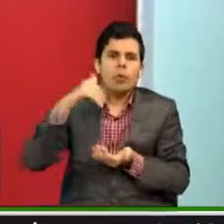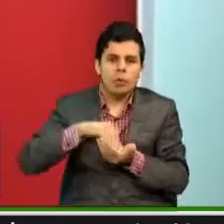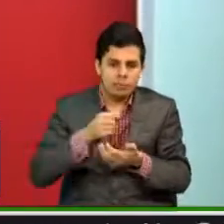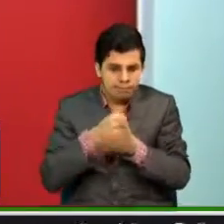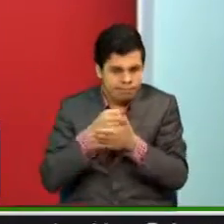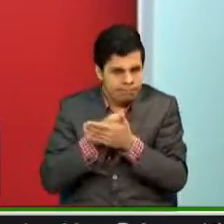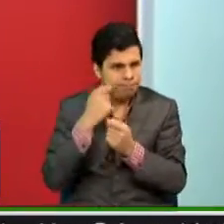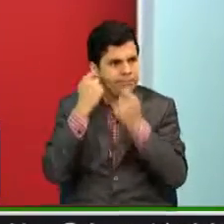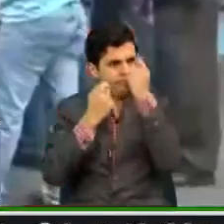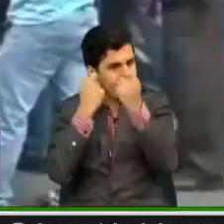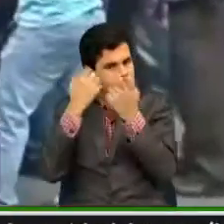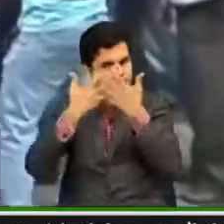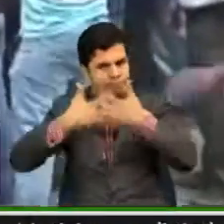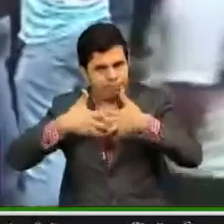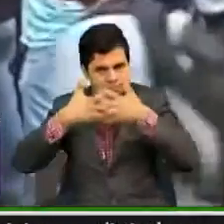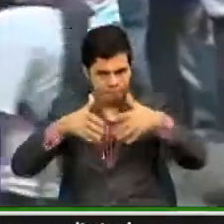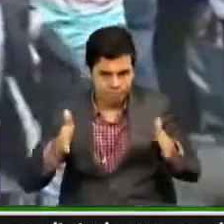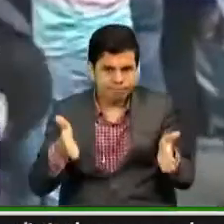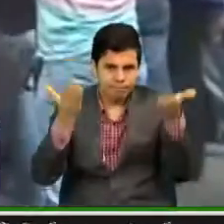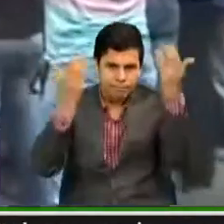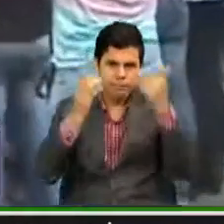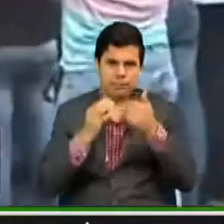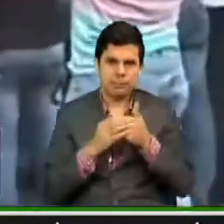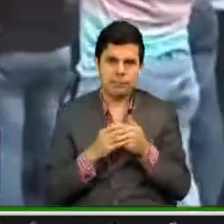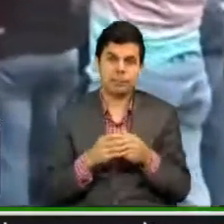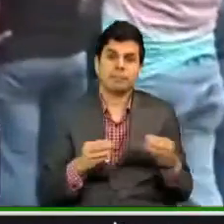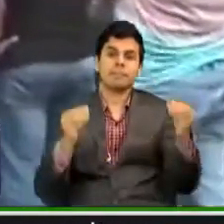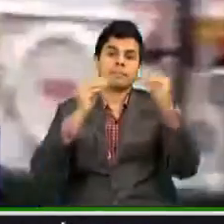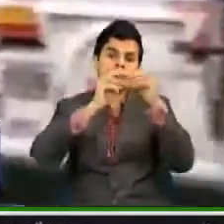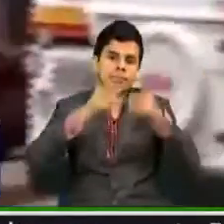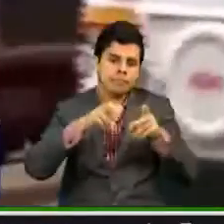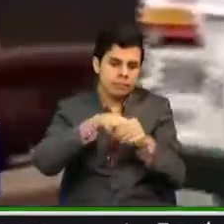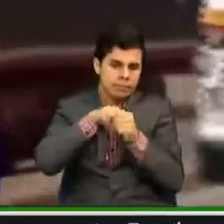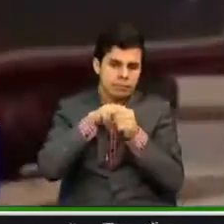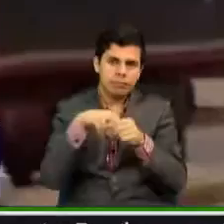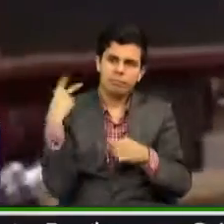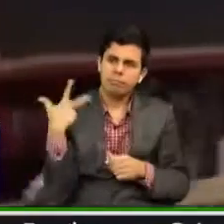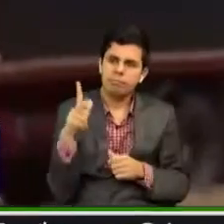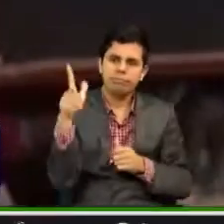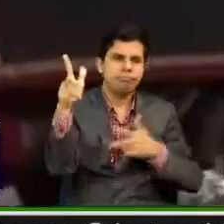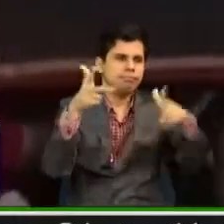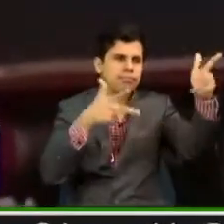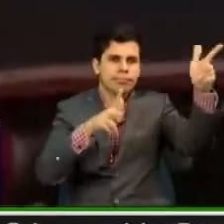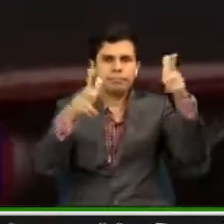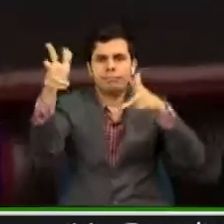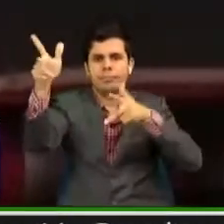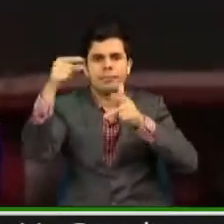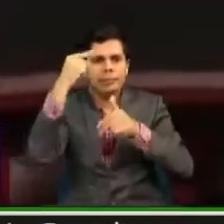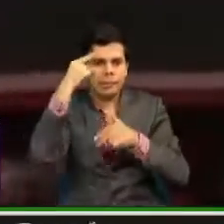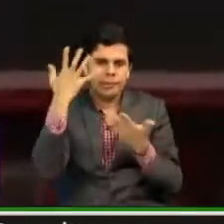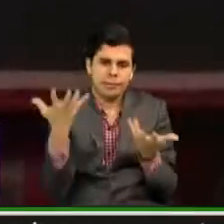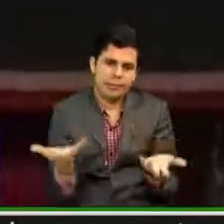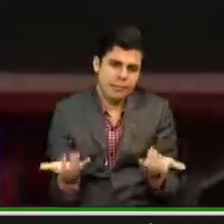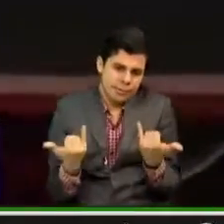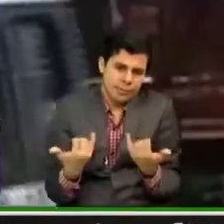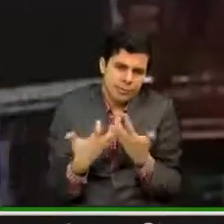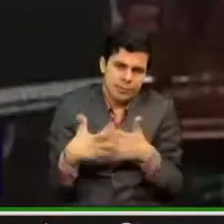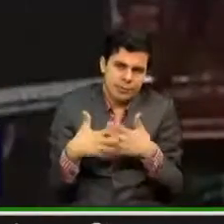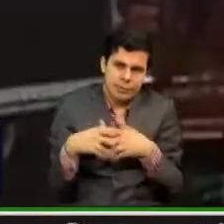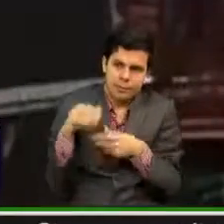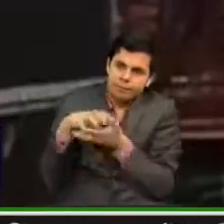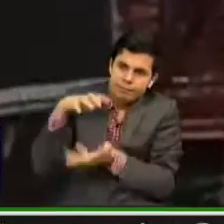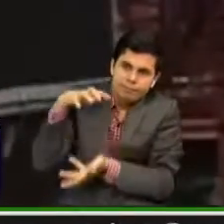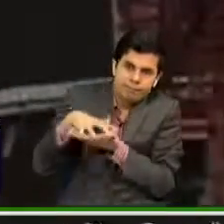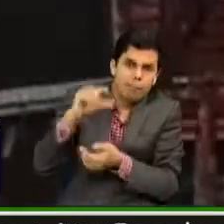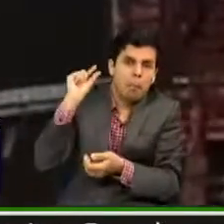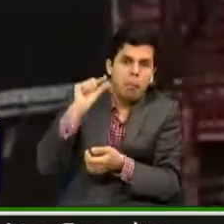impulso al sector empresarial. Esto también afecta a los transportadores de carga ante el costo que tendrán sus operaciones y la poca carga que